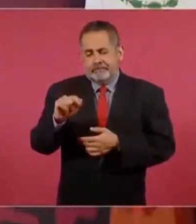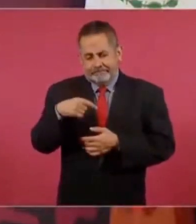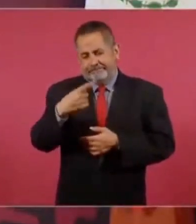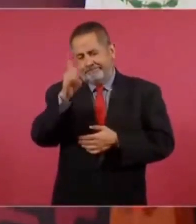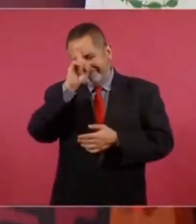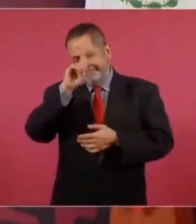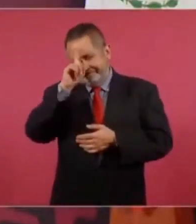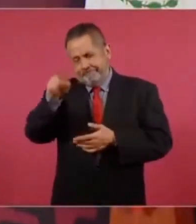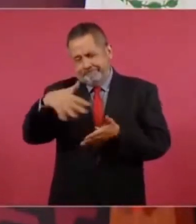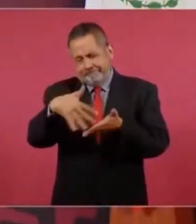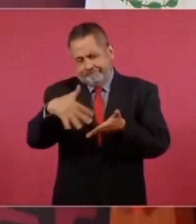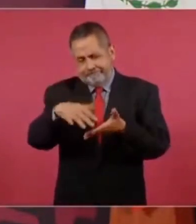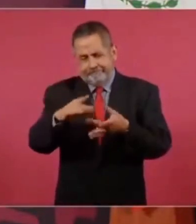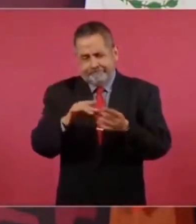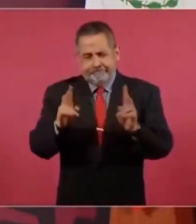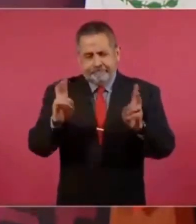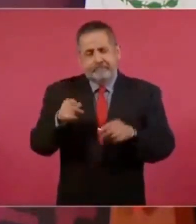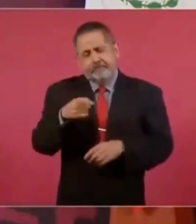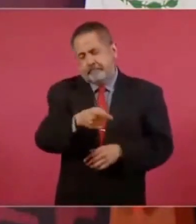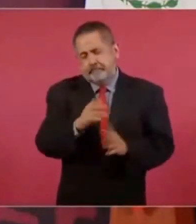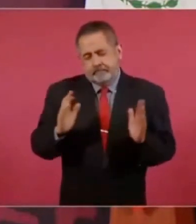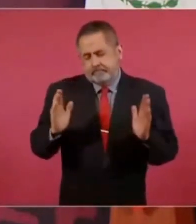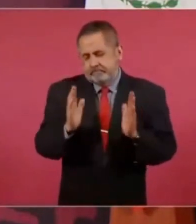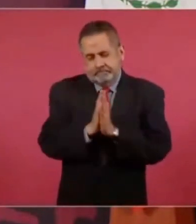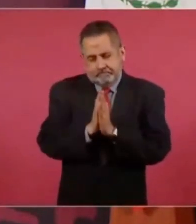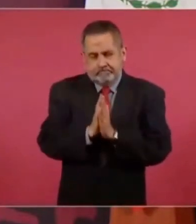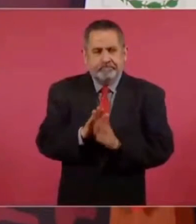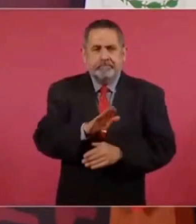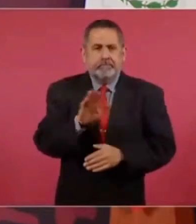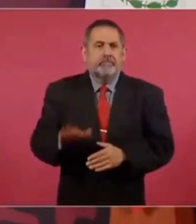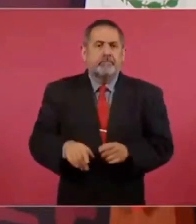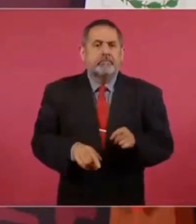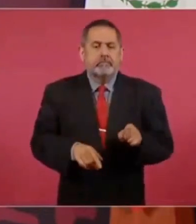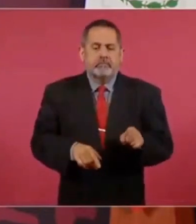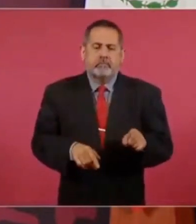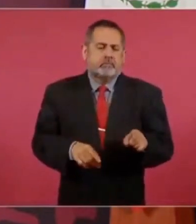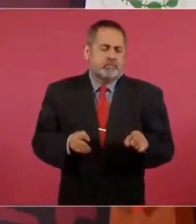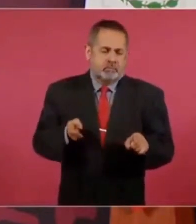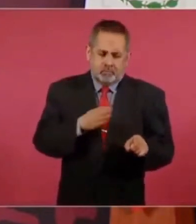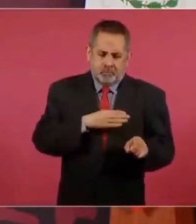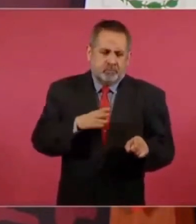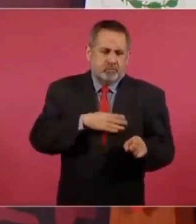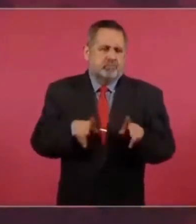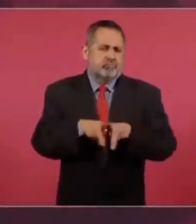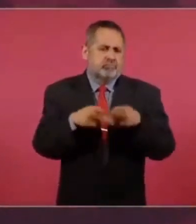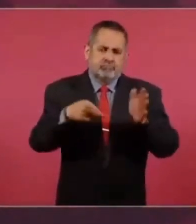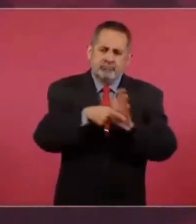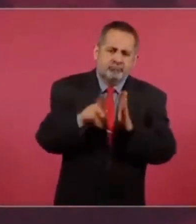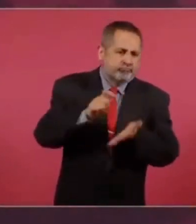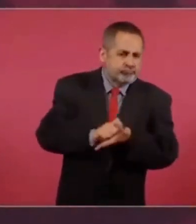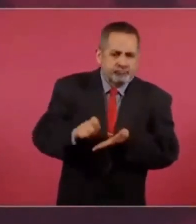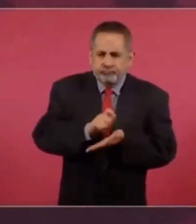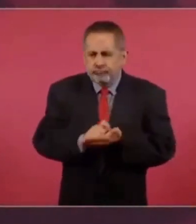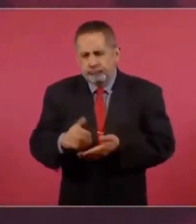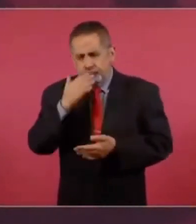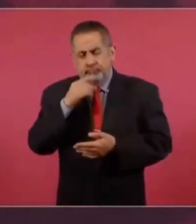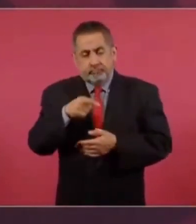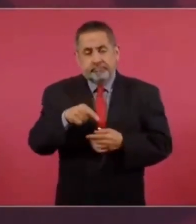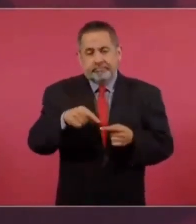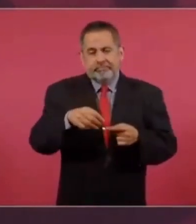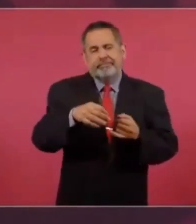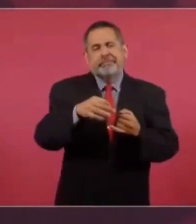recomiendo. Ya falleció René, era muy buen periodista. También al